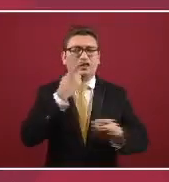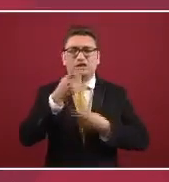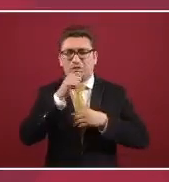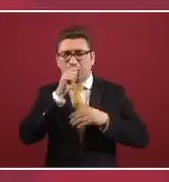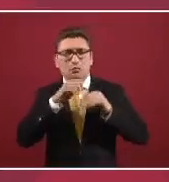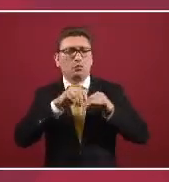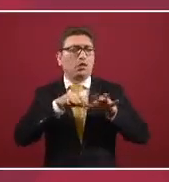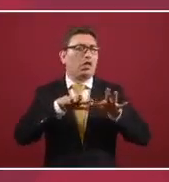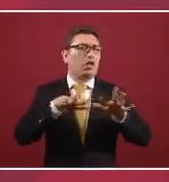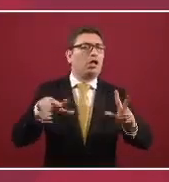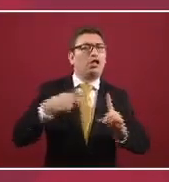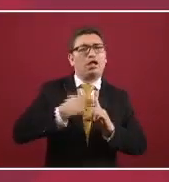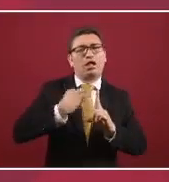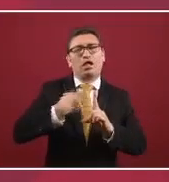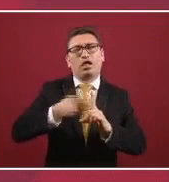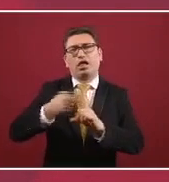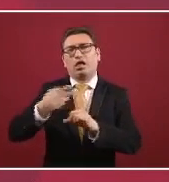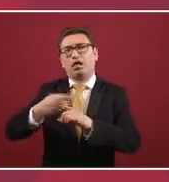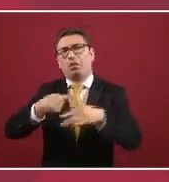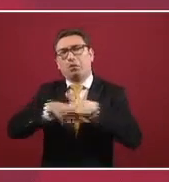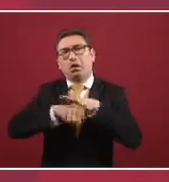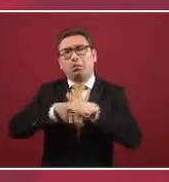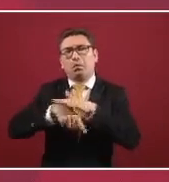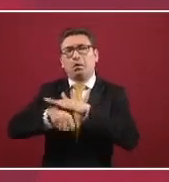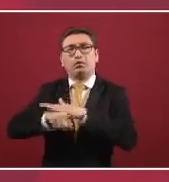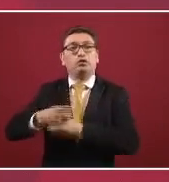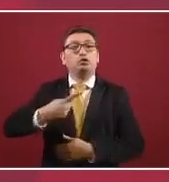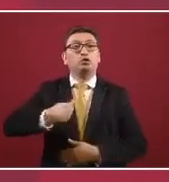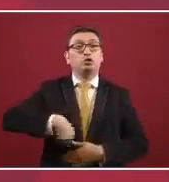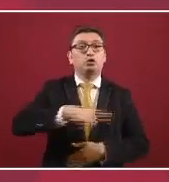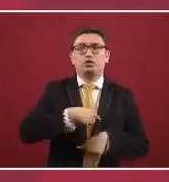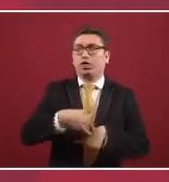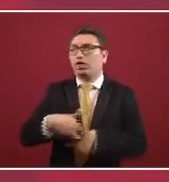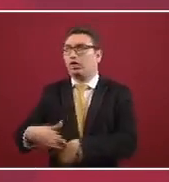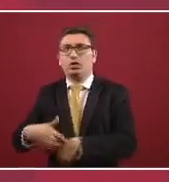de desprestigio, no podríamos vivir.